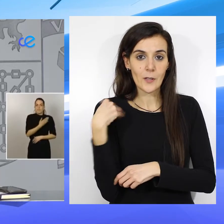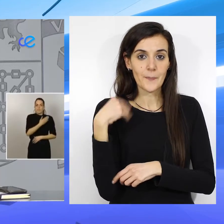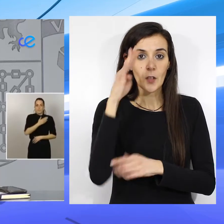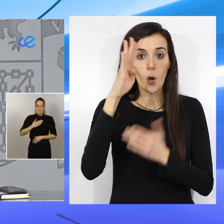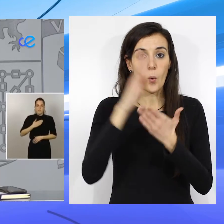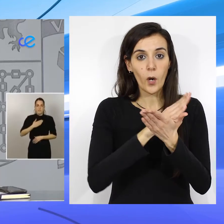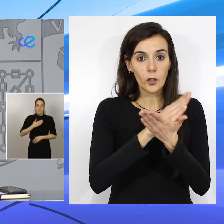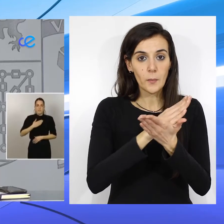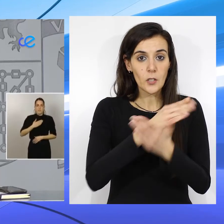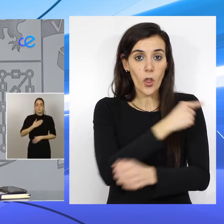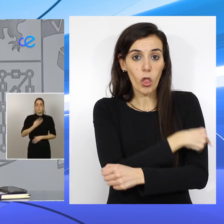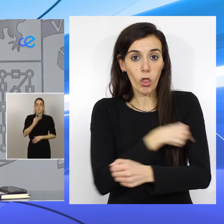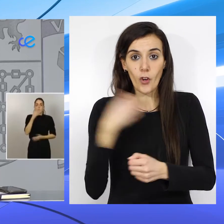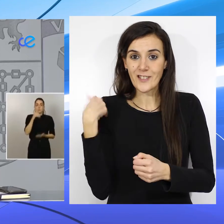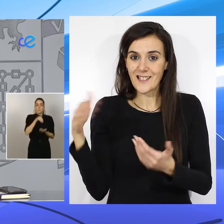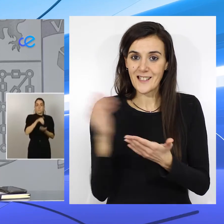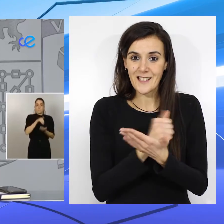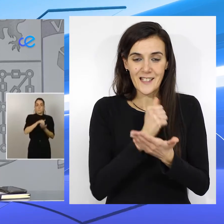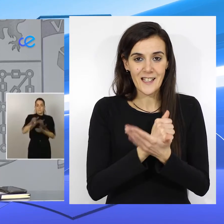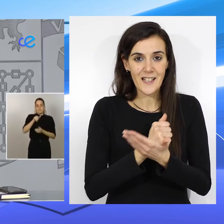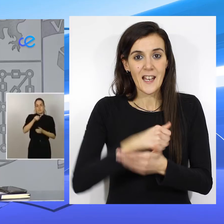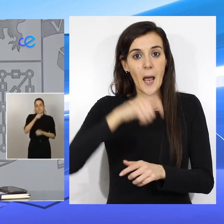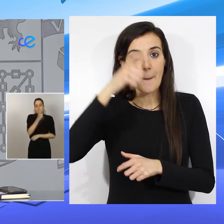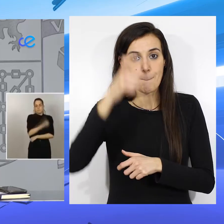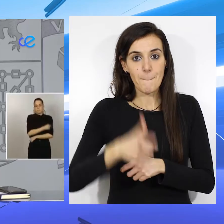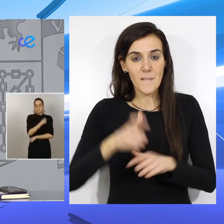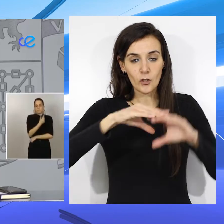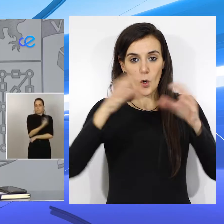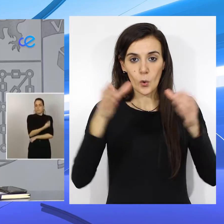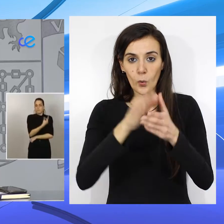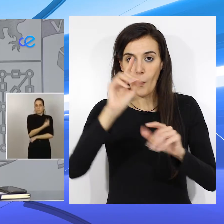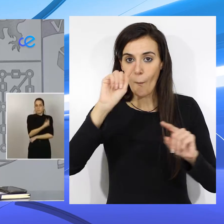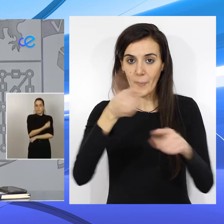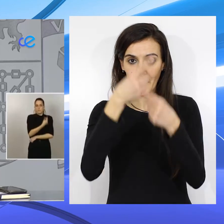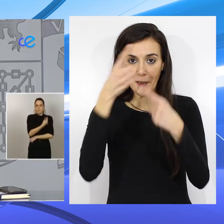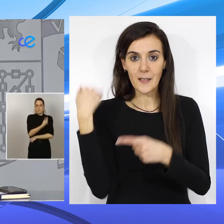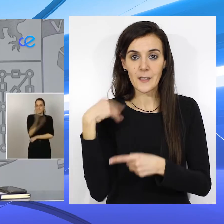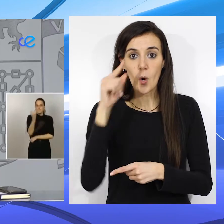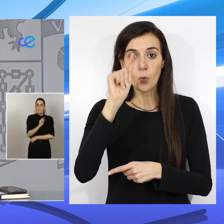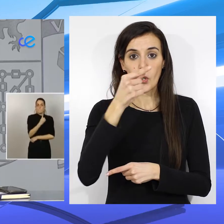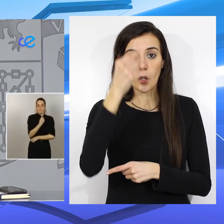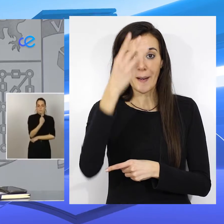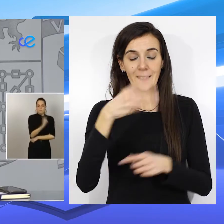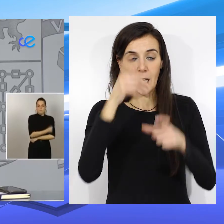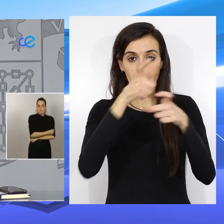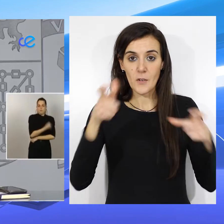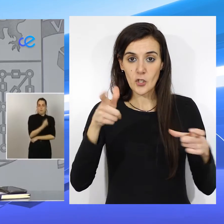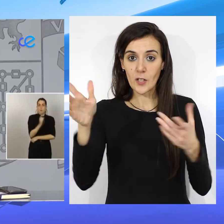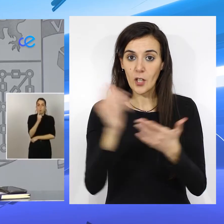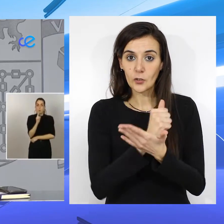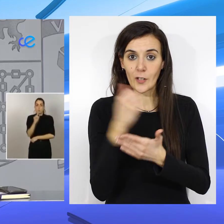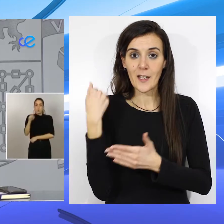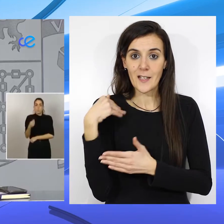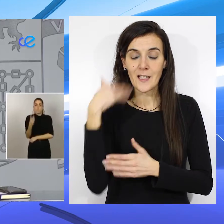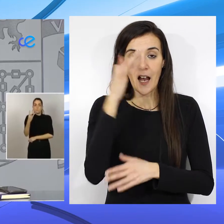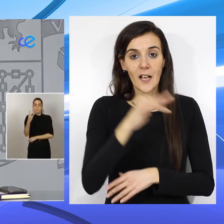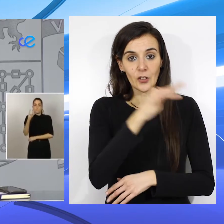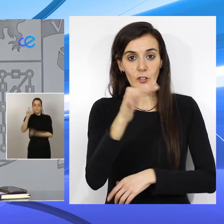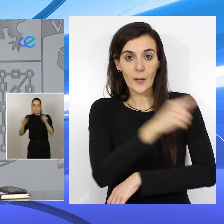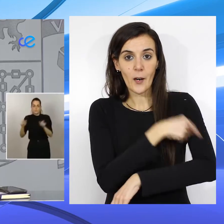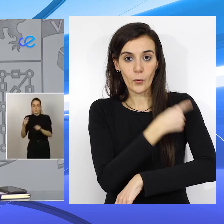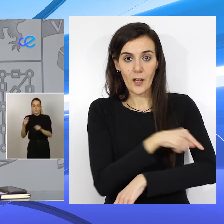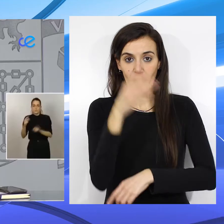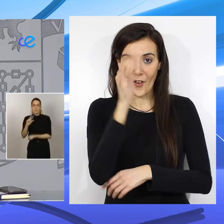más de 4 millones de dosis en primera unidad y 1,3 personas que ya tienen el total